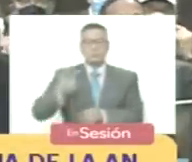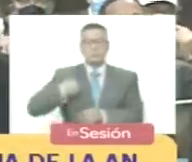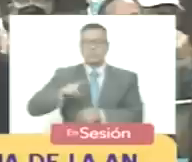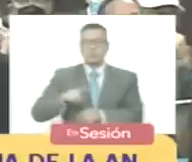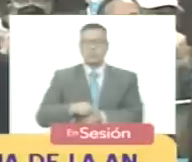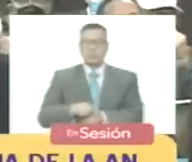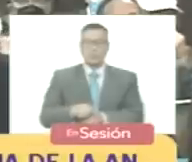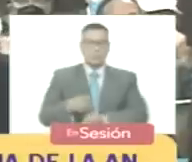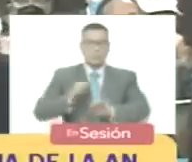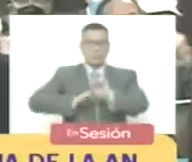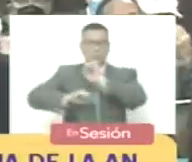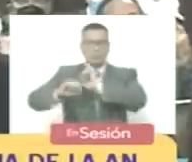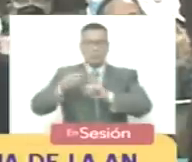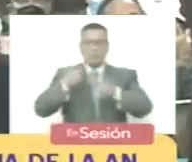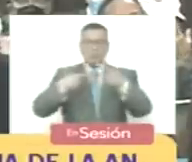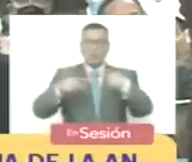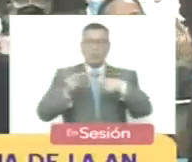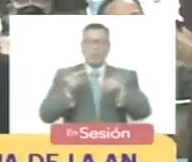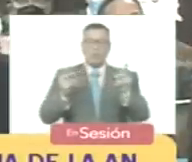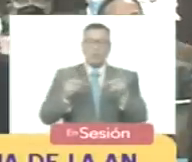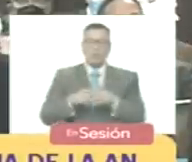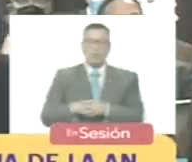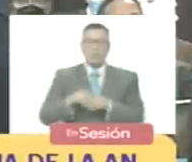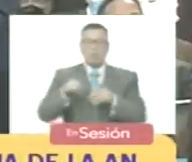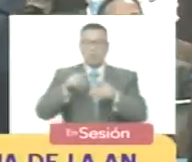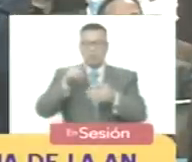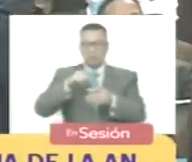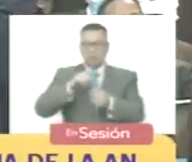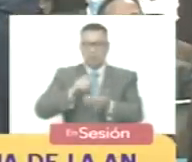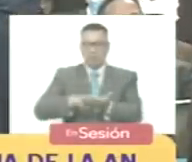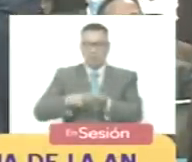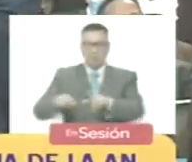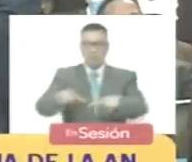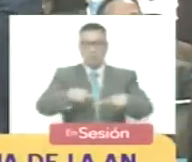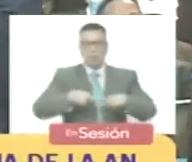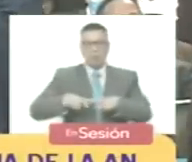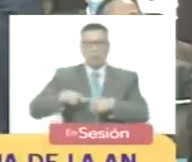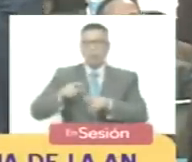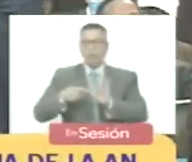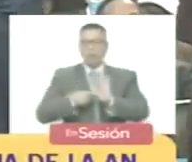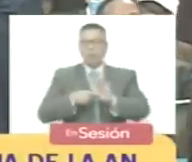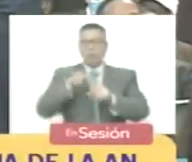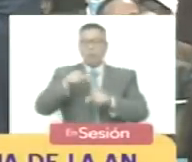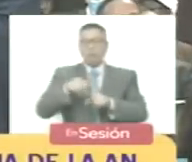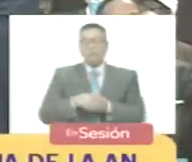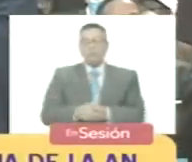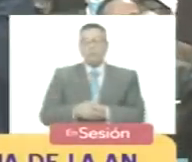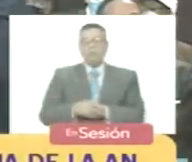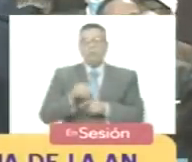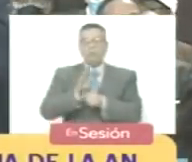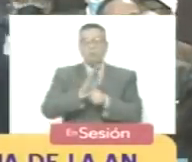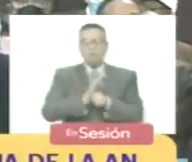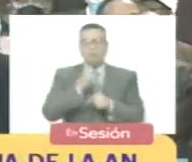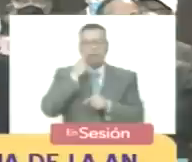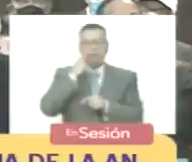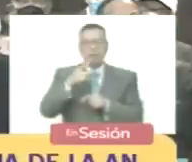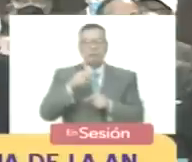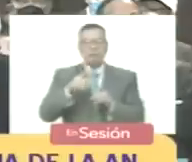en la defensa pública un sitio donde se les preserve y se vele por sus